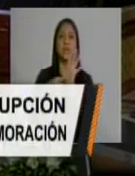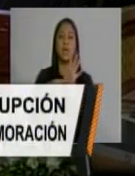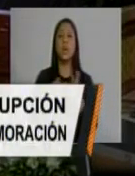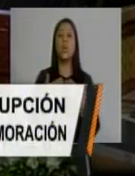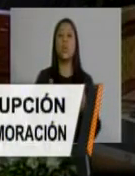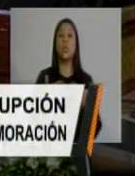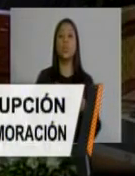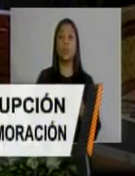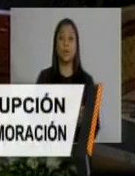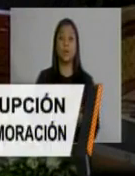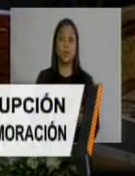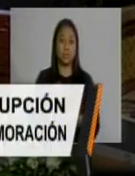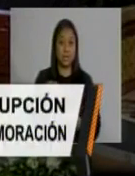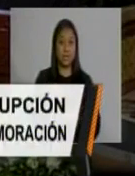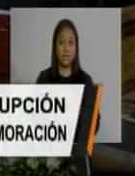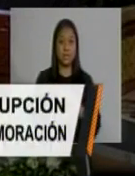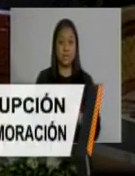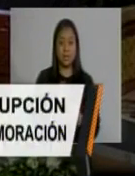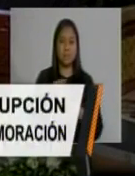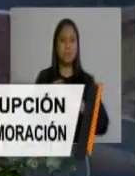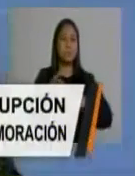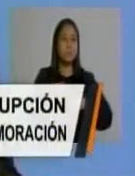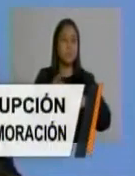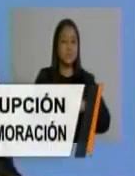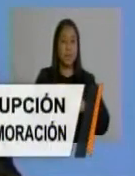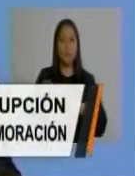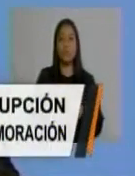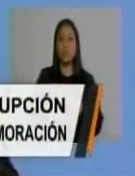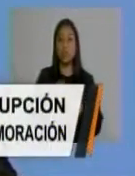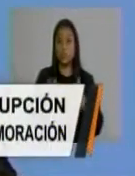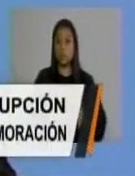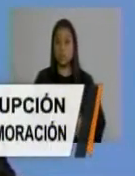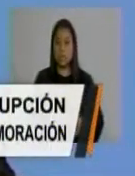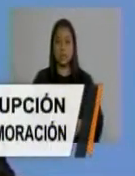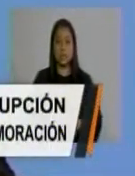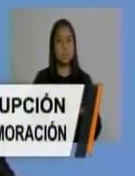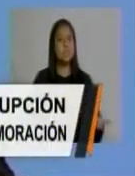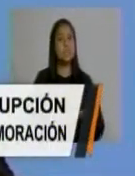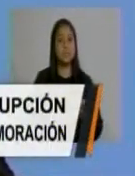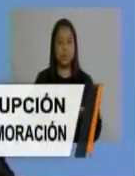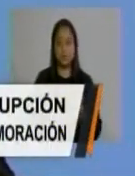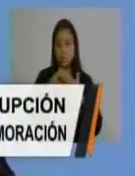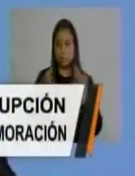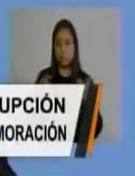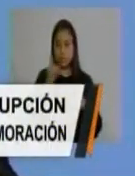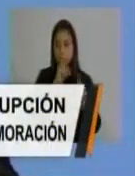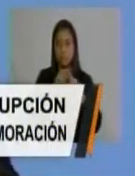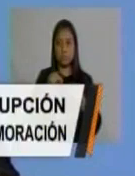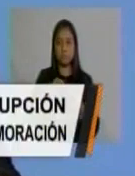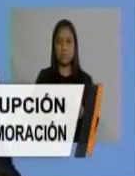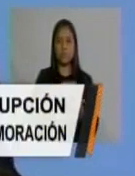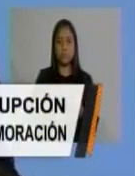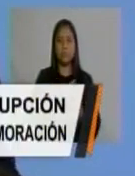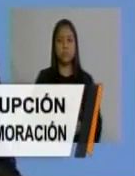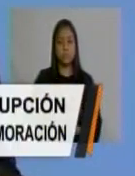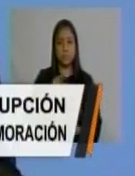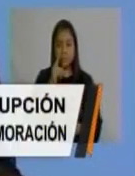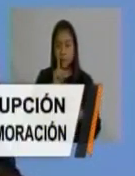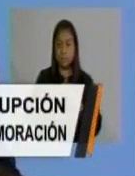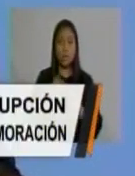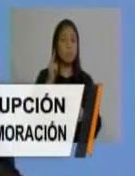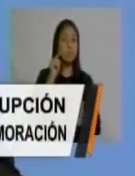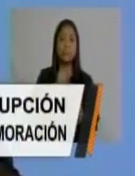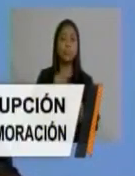este año con el objetivo de especializar a funcionarios y servidores de las instituciones signatarias con la finalidad